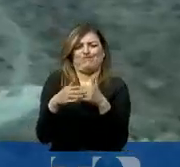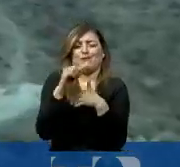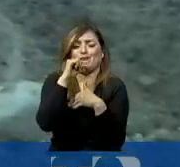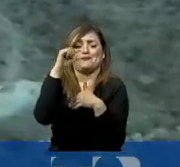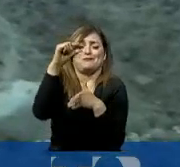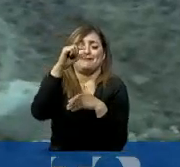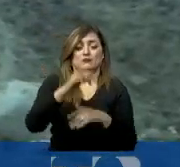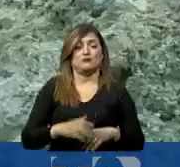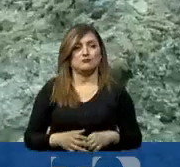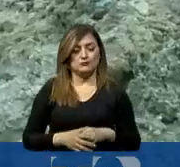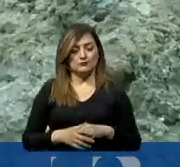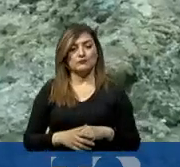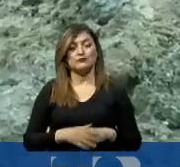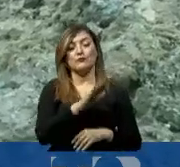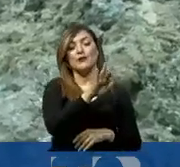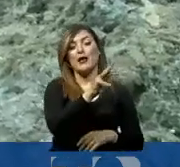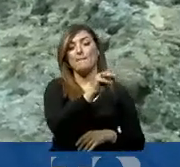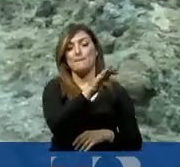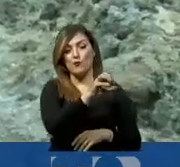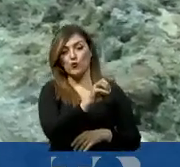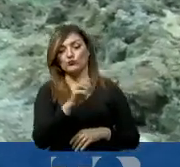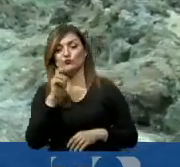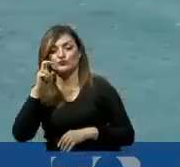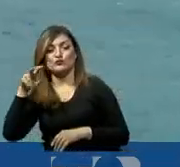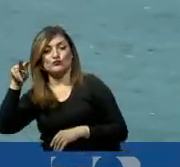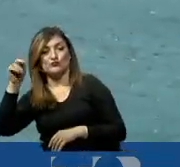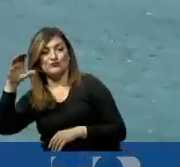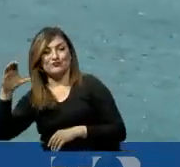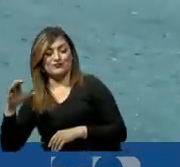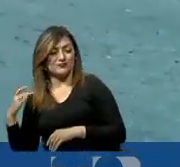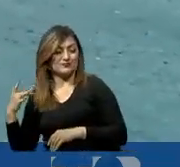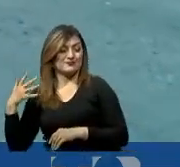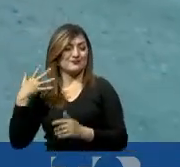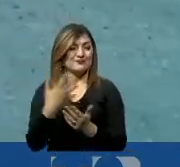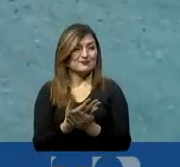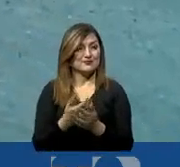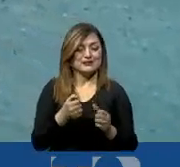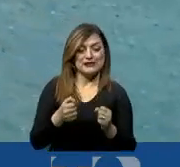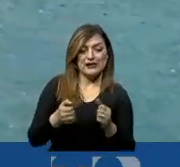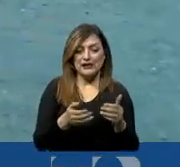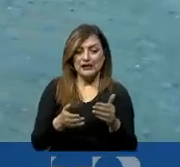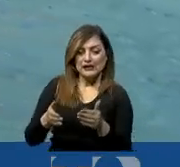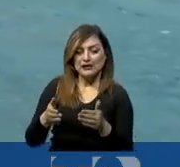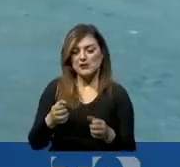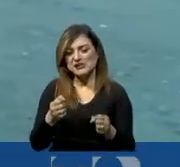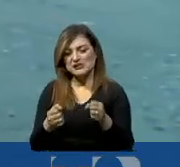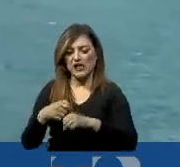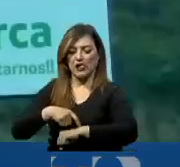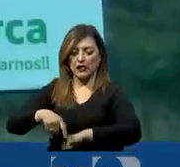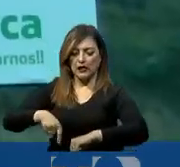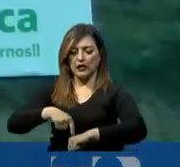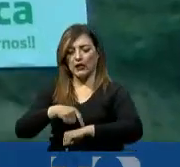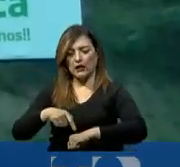Tambo. Los turistas que viajan desde el norte del país y la costa para llegar al sitio tienen que trasladarse por la vía Honorato Vázquez San Pedro, lo que toma más